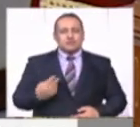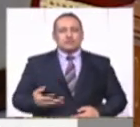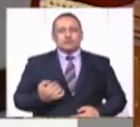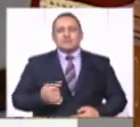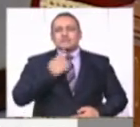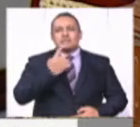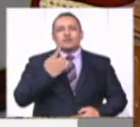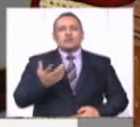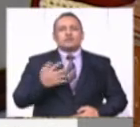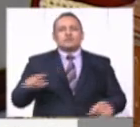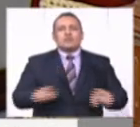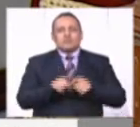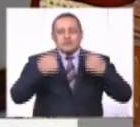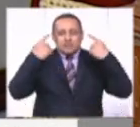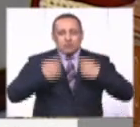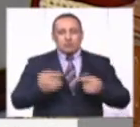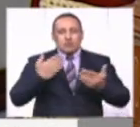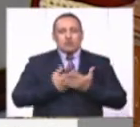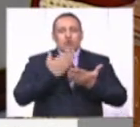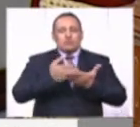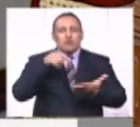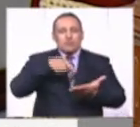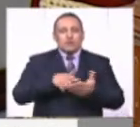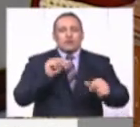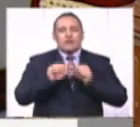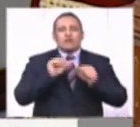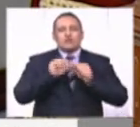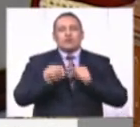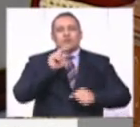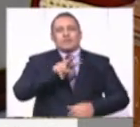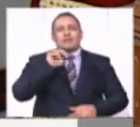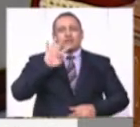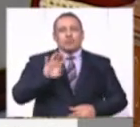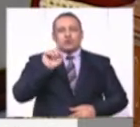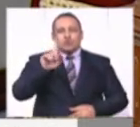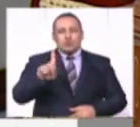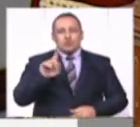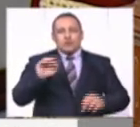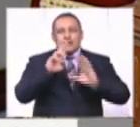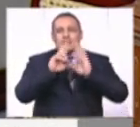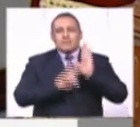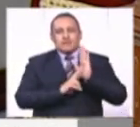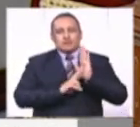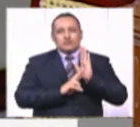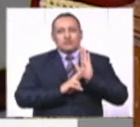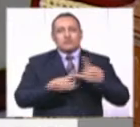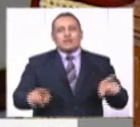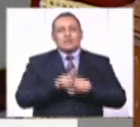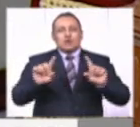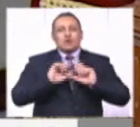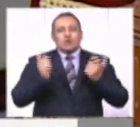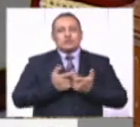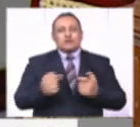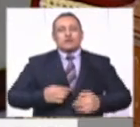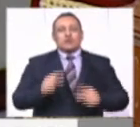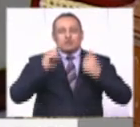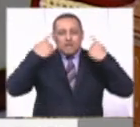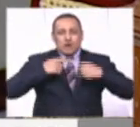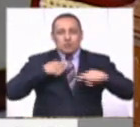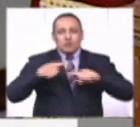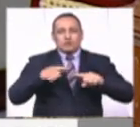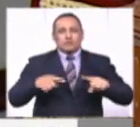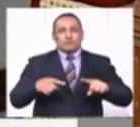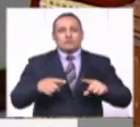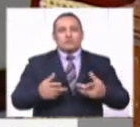sino de acuerdo al establecido en el artículo 241 del reglamento los consejos de